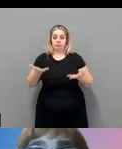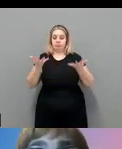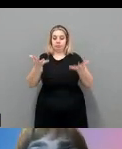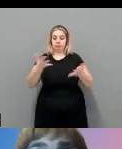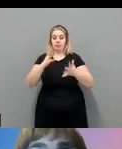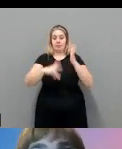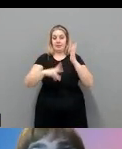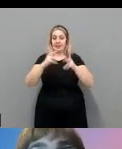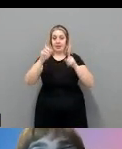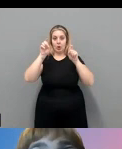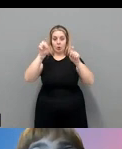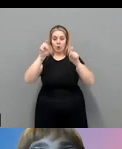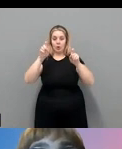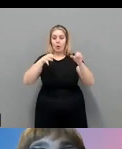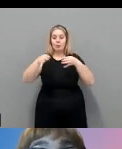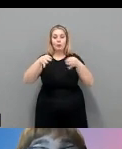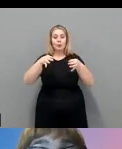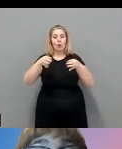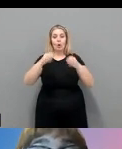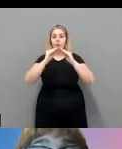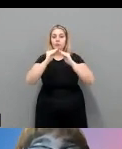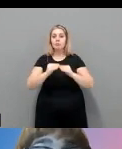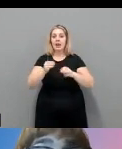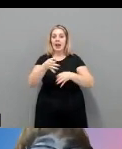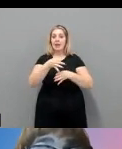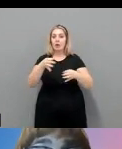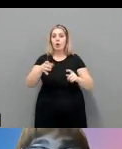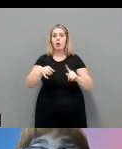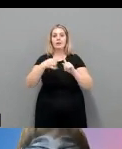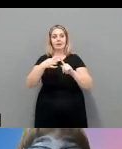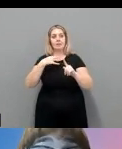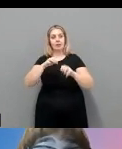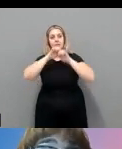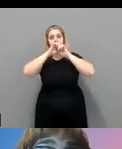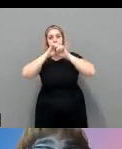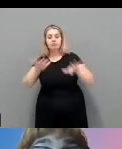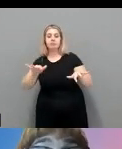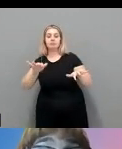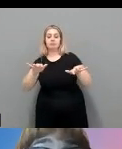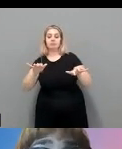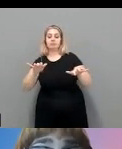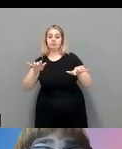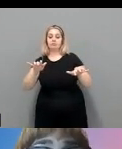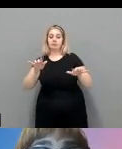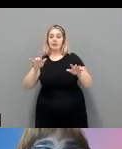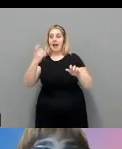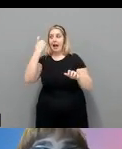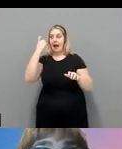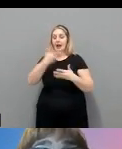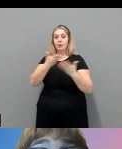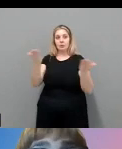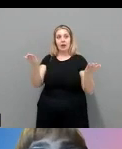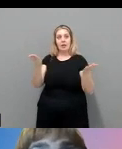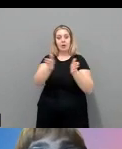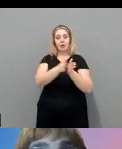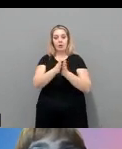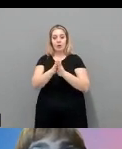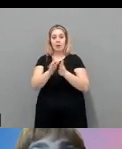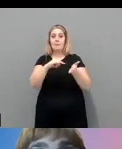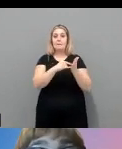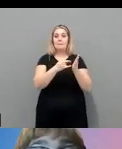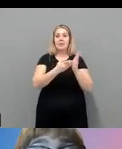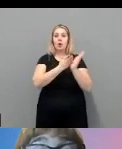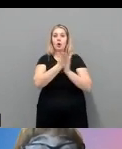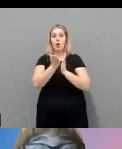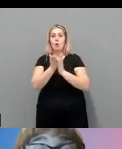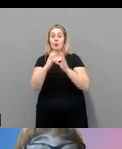administración educativa, protocolos adecuados que permitan dar a conocer al alumnado estos medios de